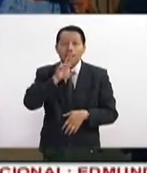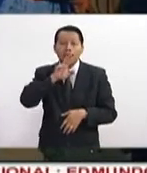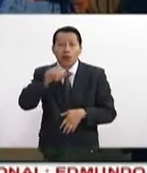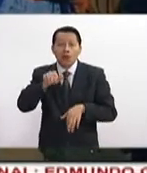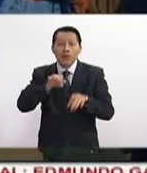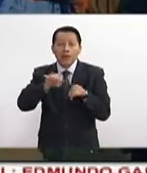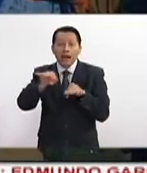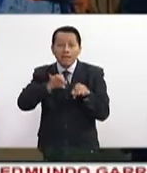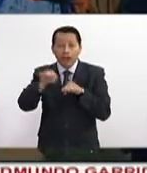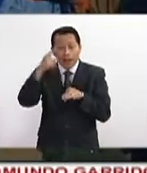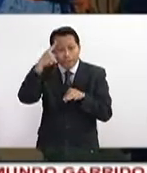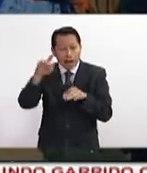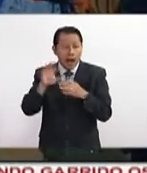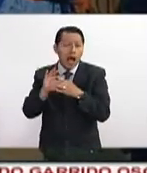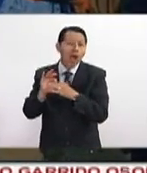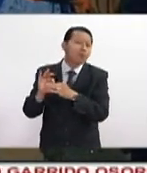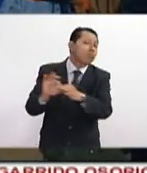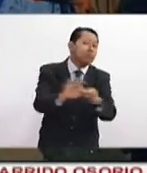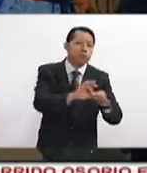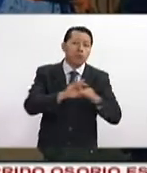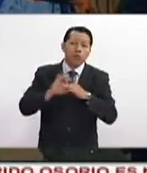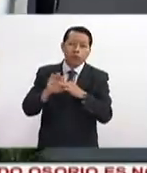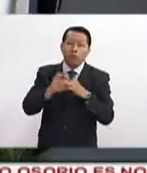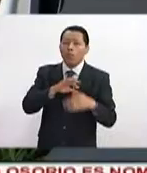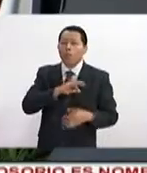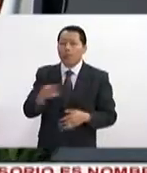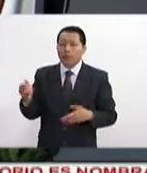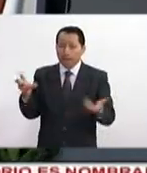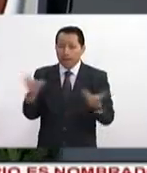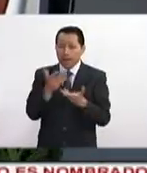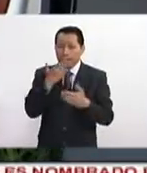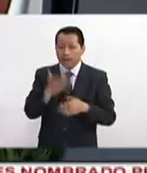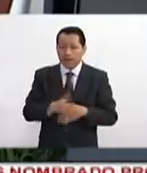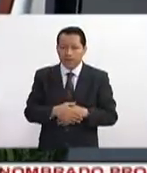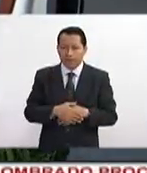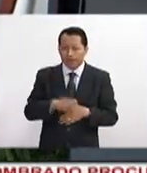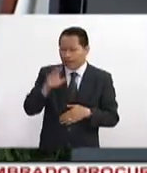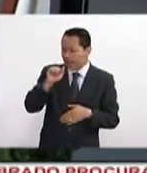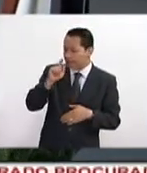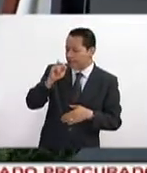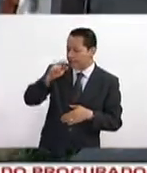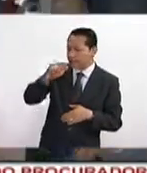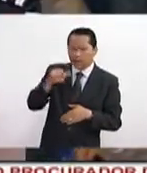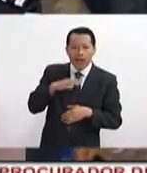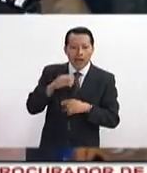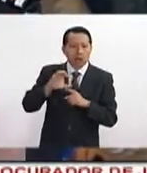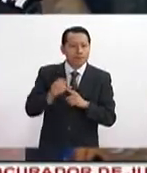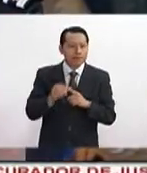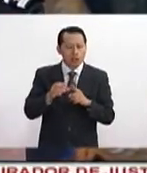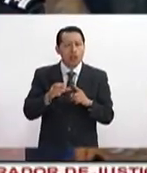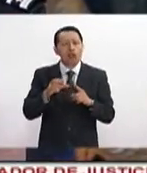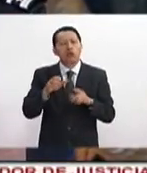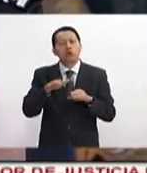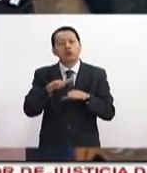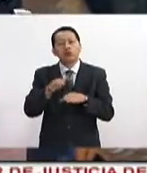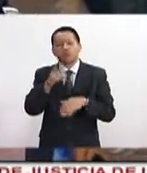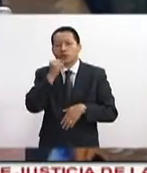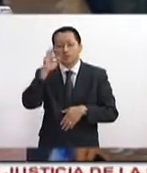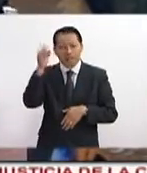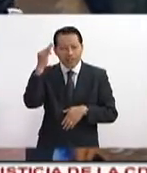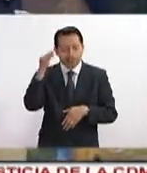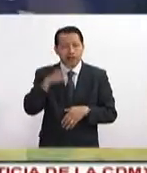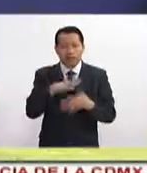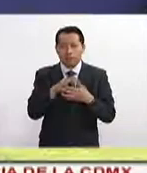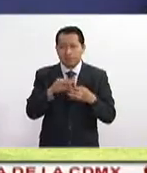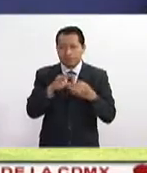para cómo entre todos entregar mejores resultados. Manelik Castilla, comisionado general de la Policía Federal, dijo que